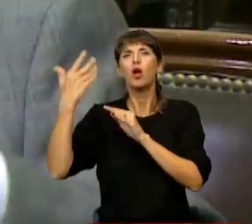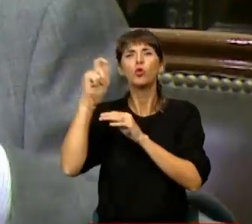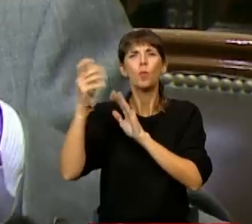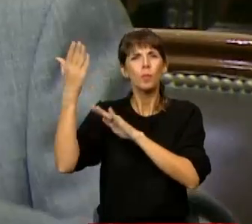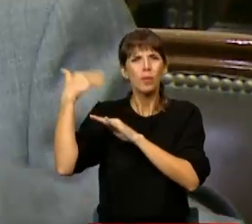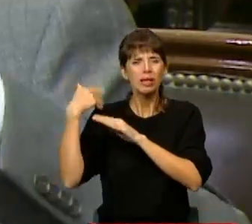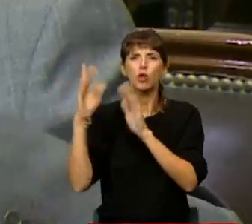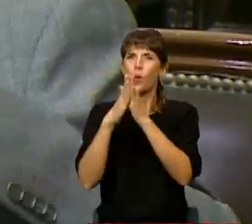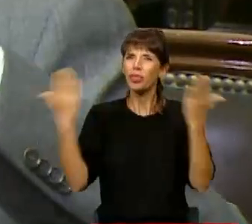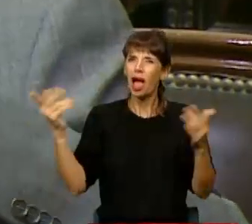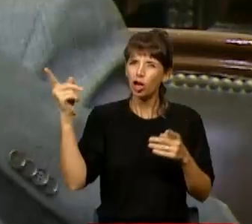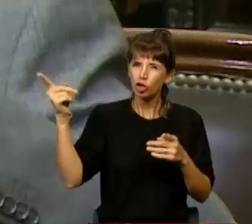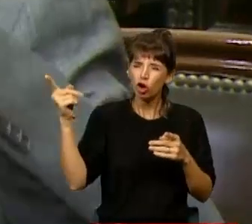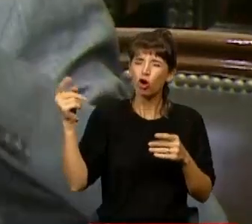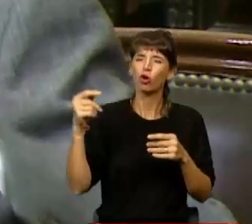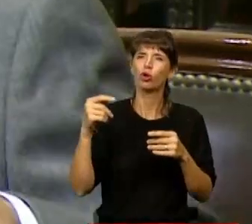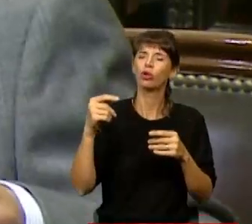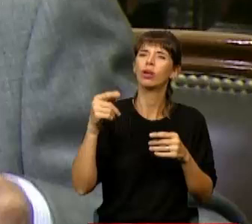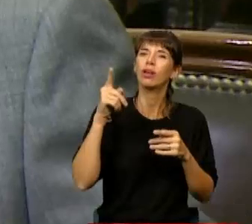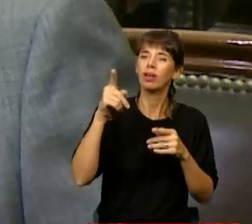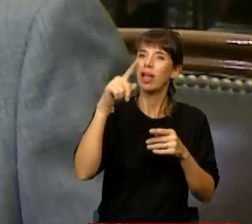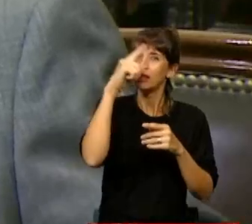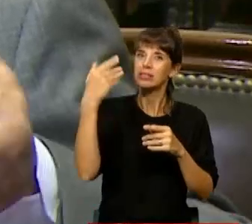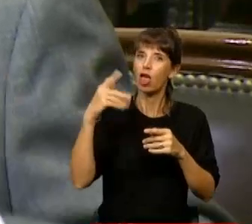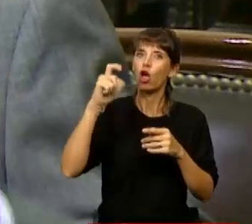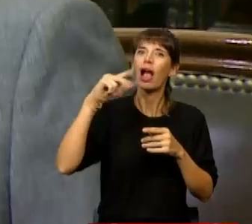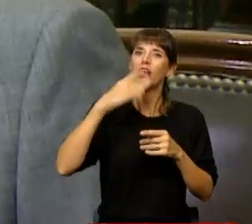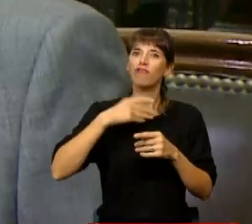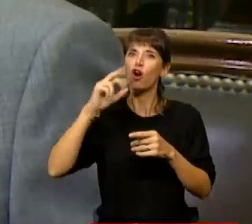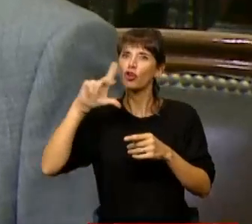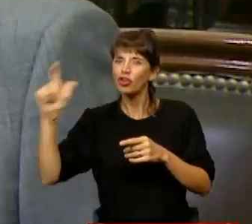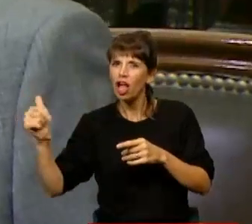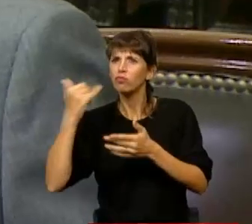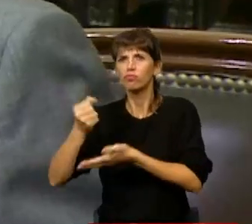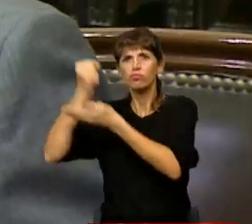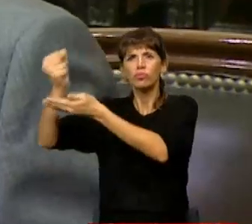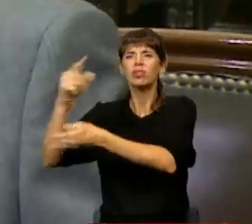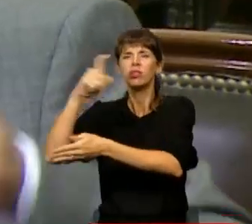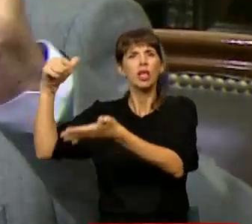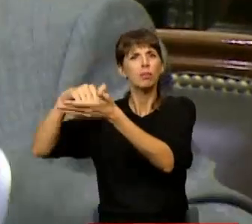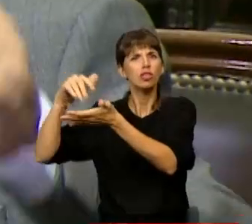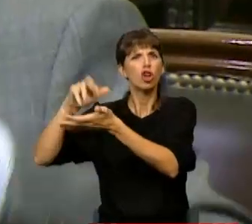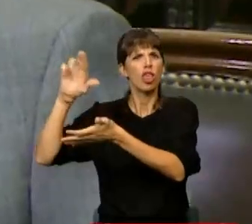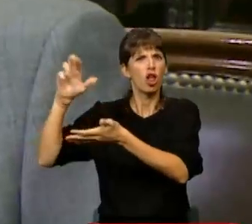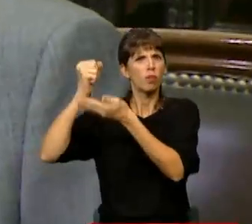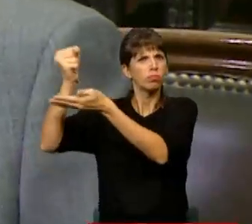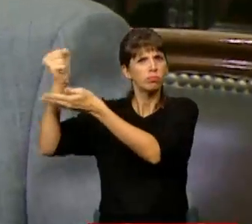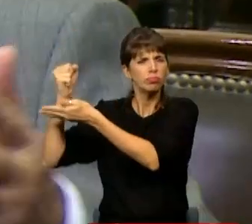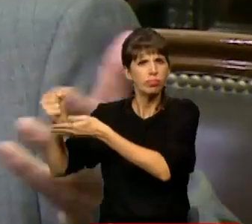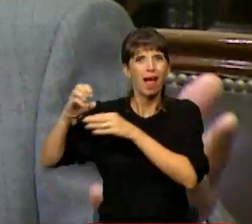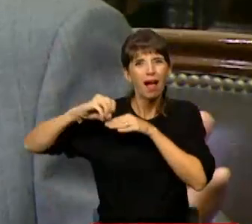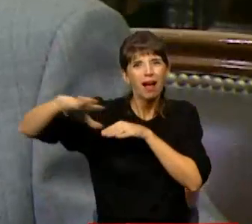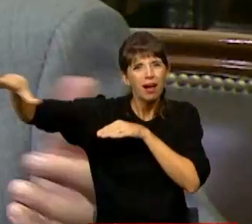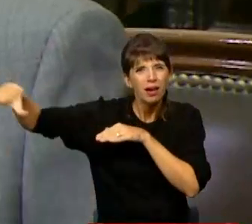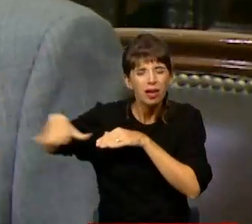Times donde tuvieron que, desde el estado de California, subvencionar con $100 millones a las granjas de marihuana, porque